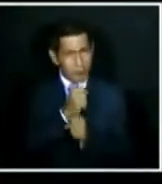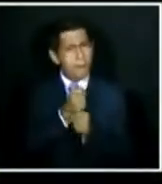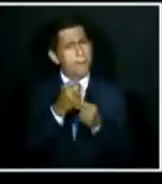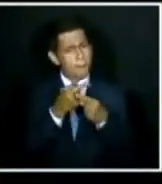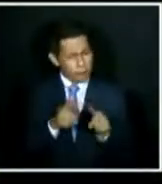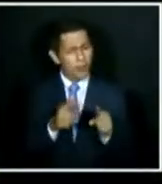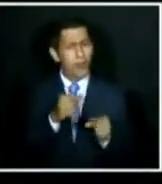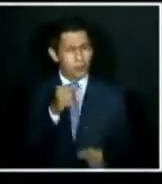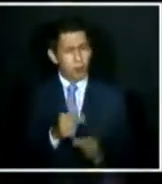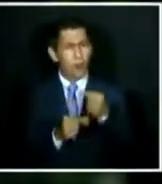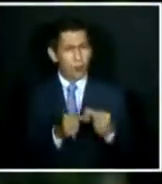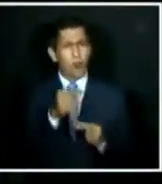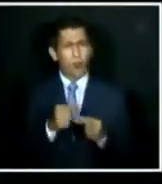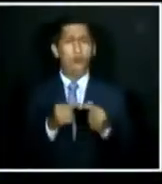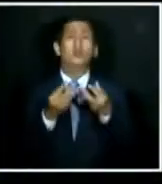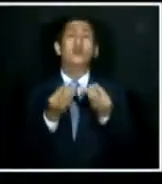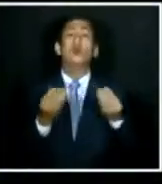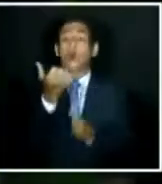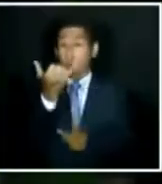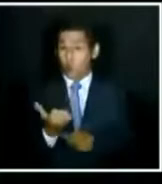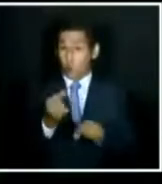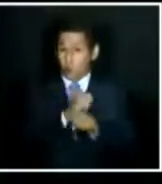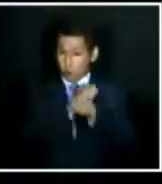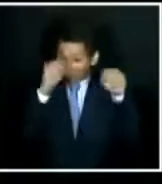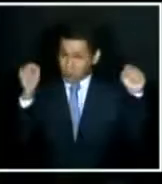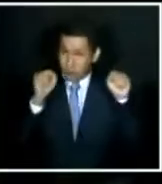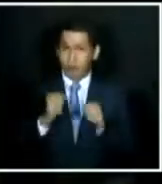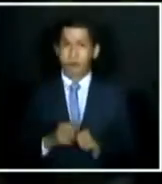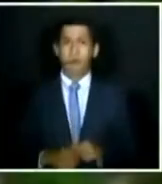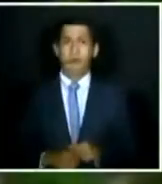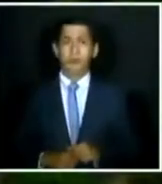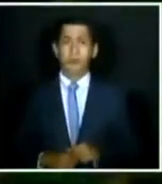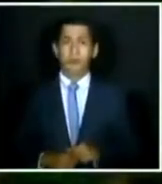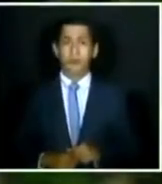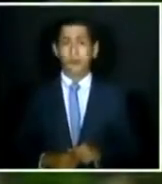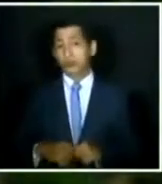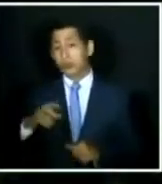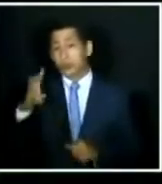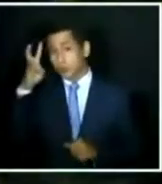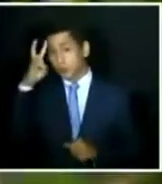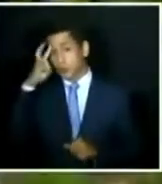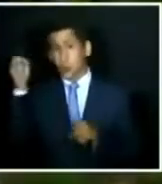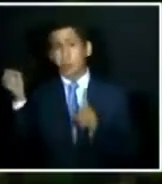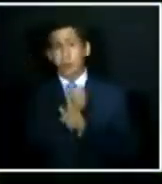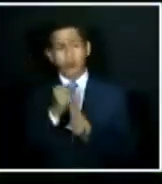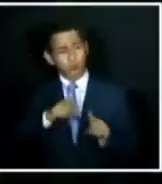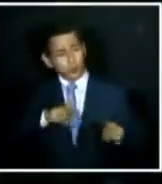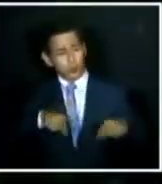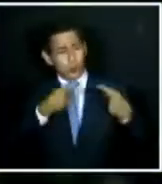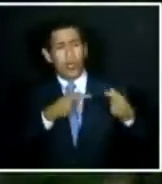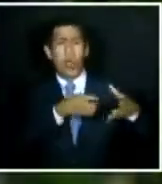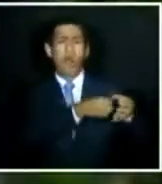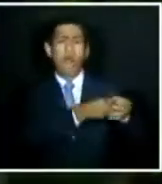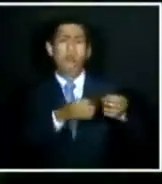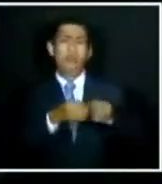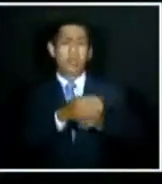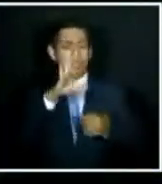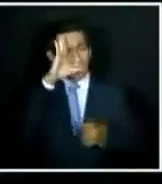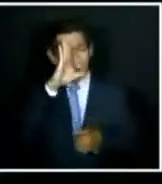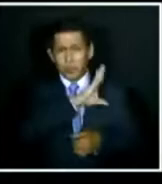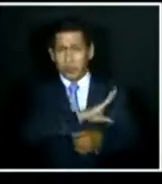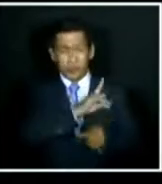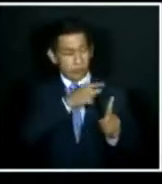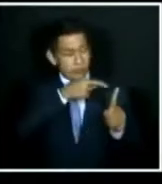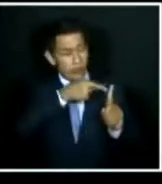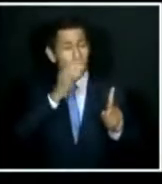llegando. Hoy en la madrugada fue atacado un UPC y han asesinado a una joven policía